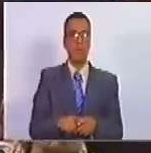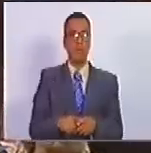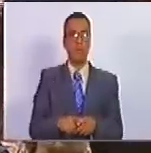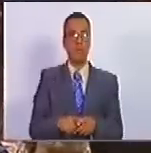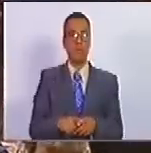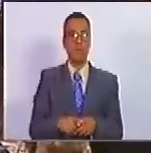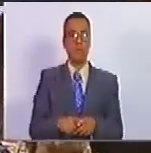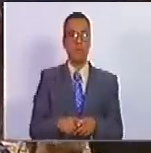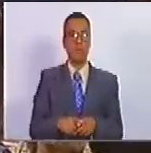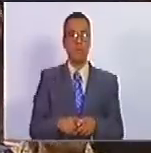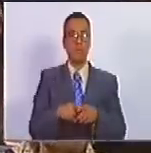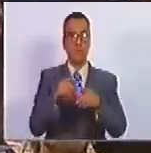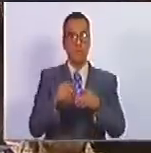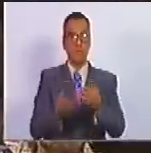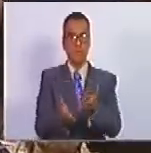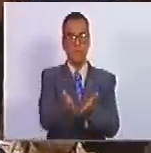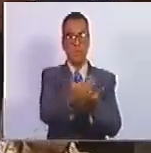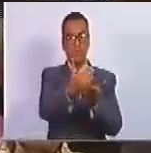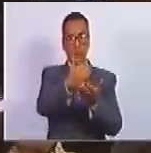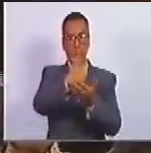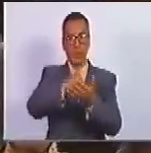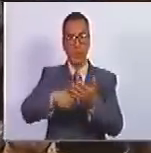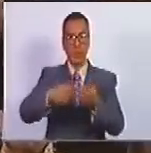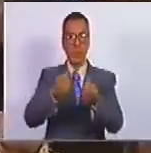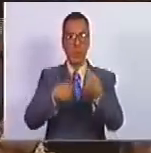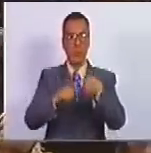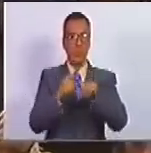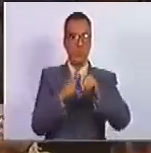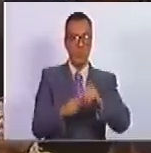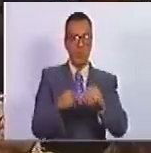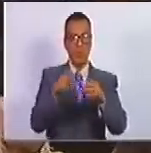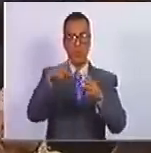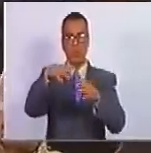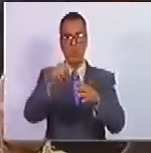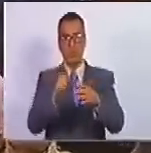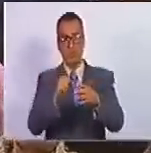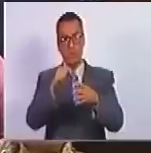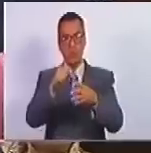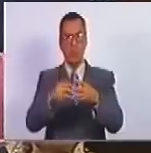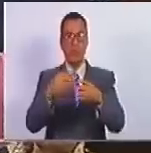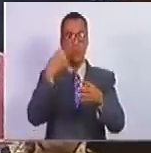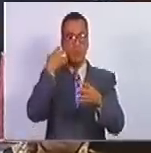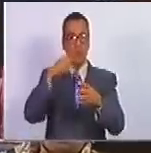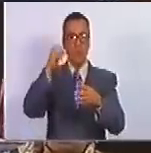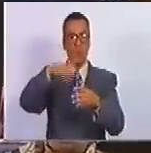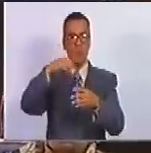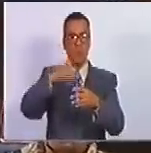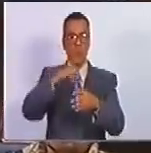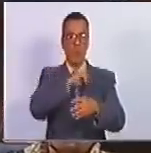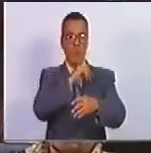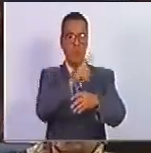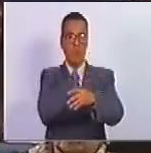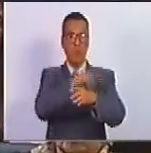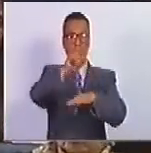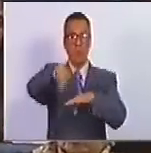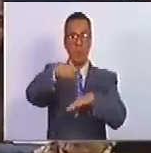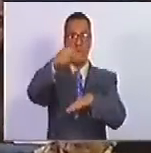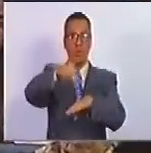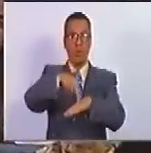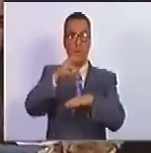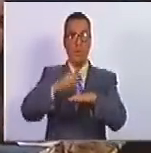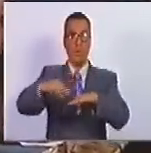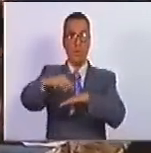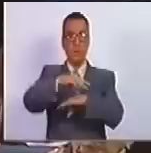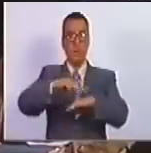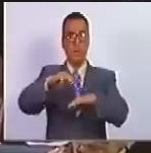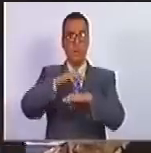la recolección, distribución de los residuos y desechos sólidos es el Poder Nacional, el